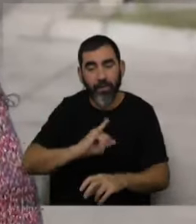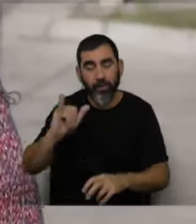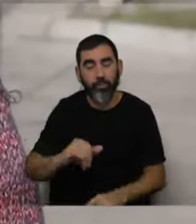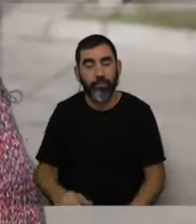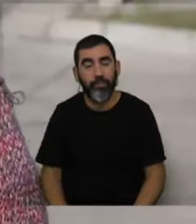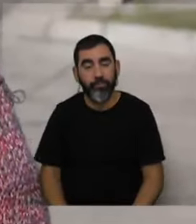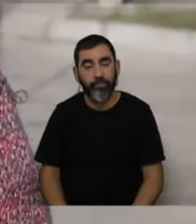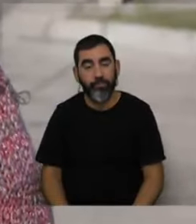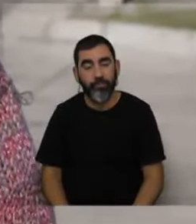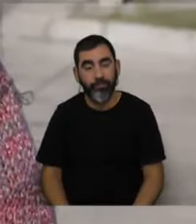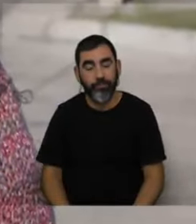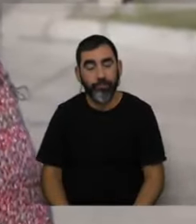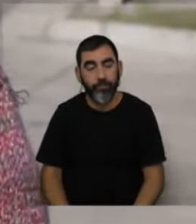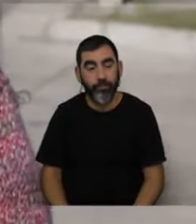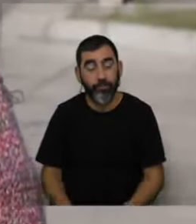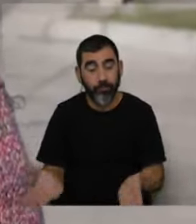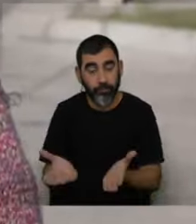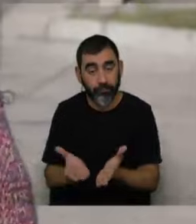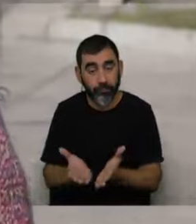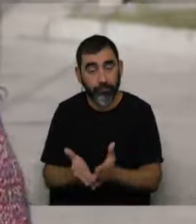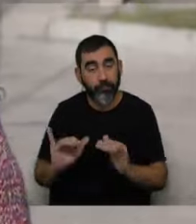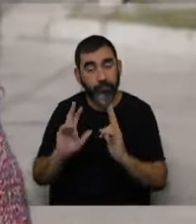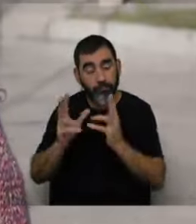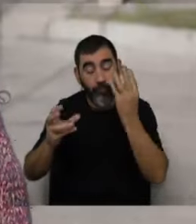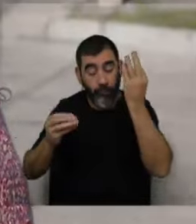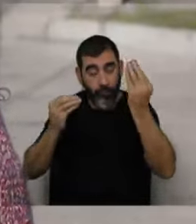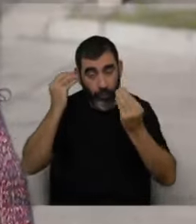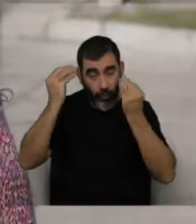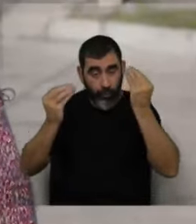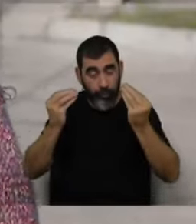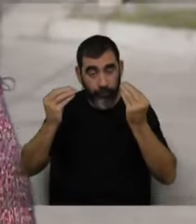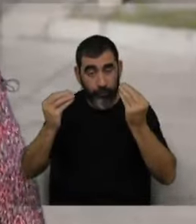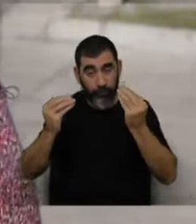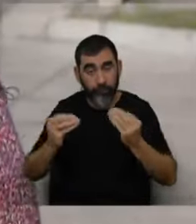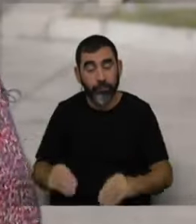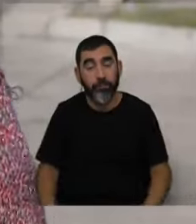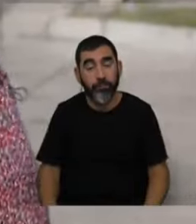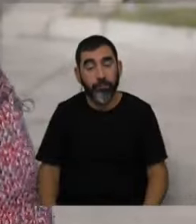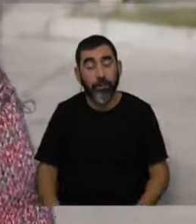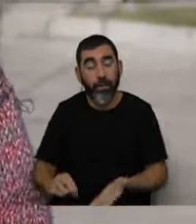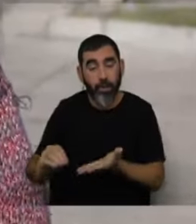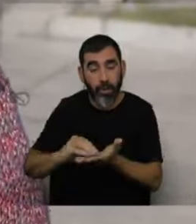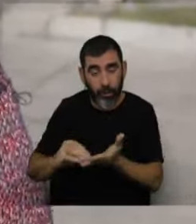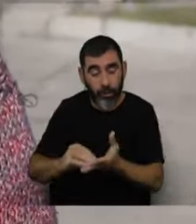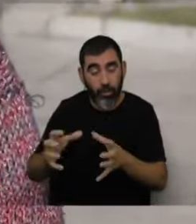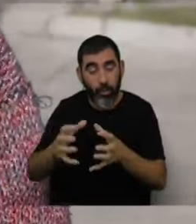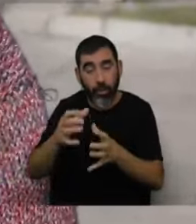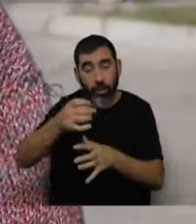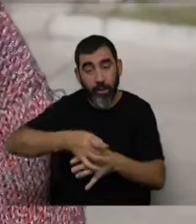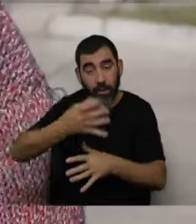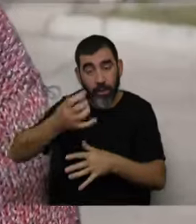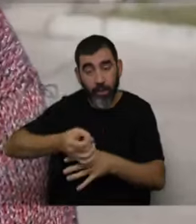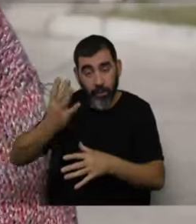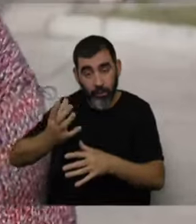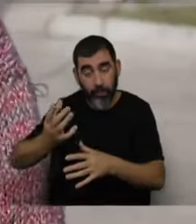estudiantes sí los estudiantes venían manifestando la preocupación eh a su cuerpo de as criptos al equipo multidisciplinario